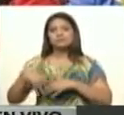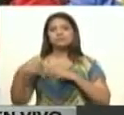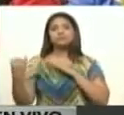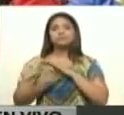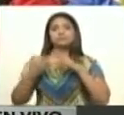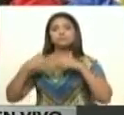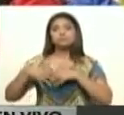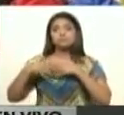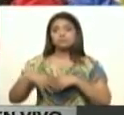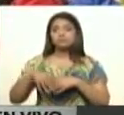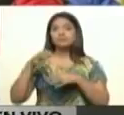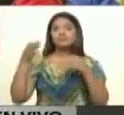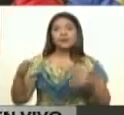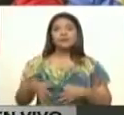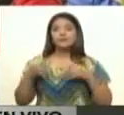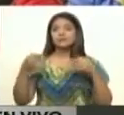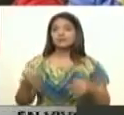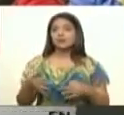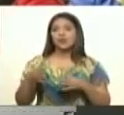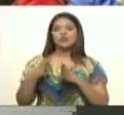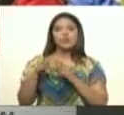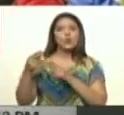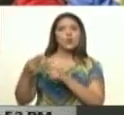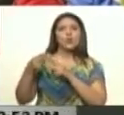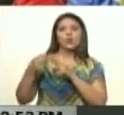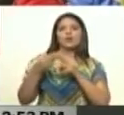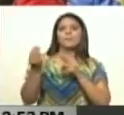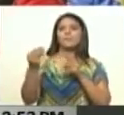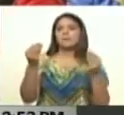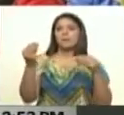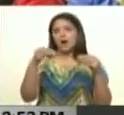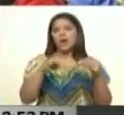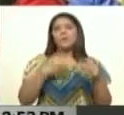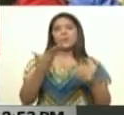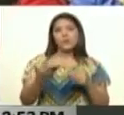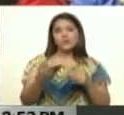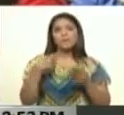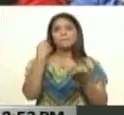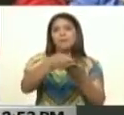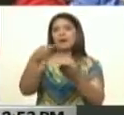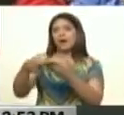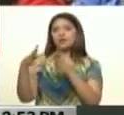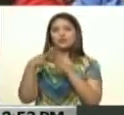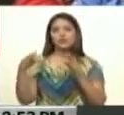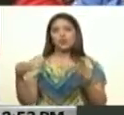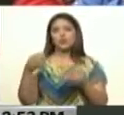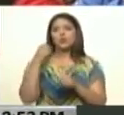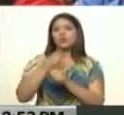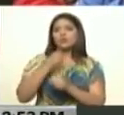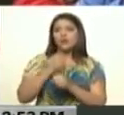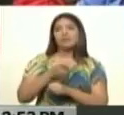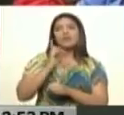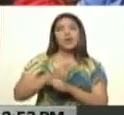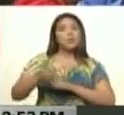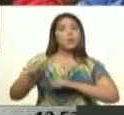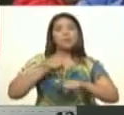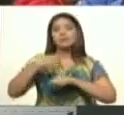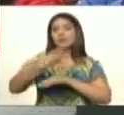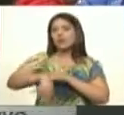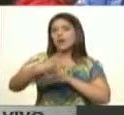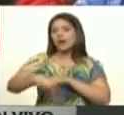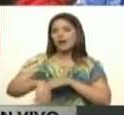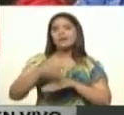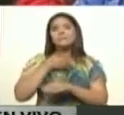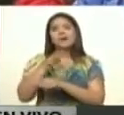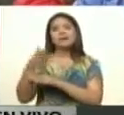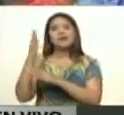industria permanentemente vive de los créditos adicionales para poder cubrir la nómina de los trabajadores. Bueno, tenemos que movilizarnos en la calle para